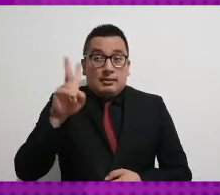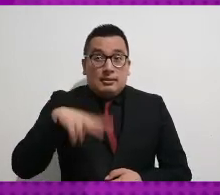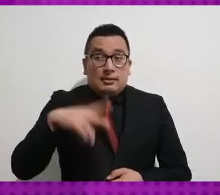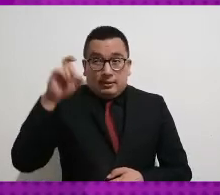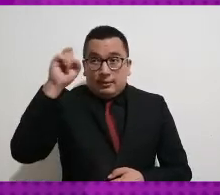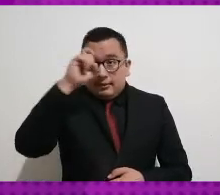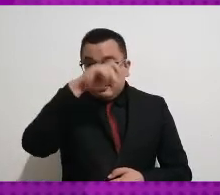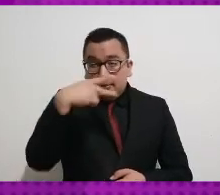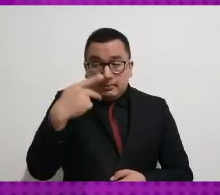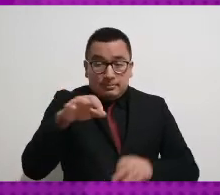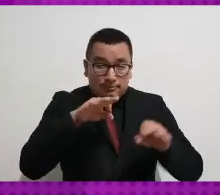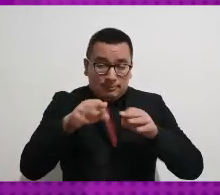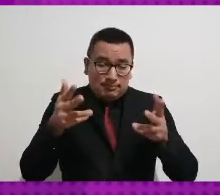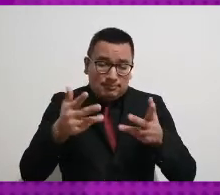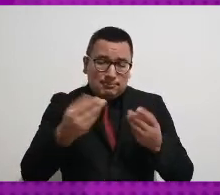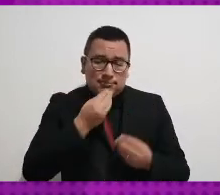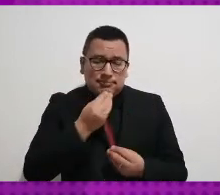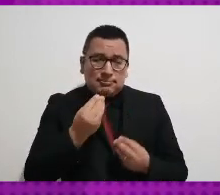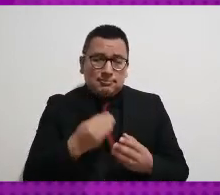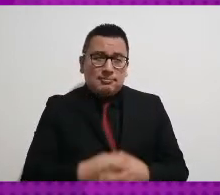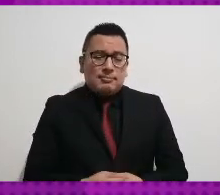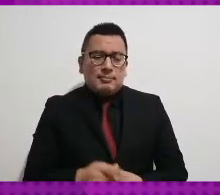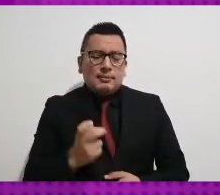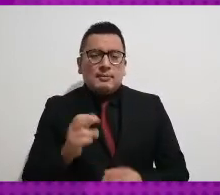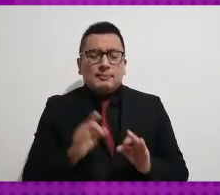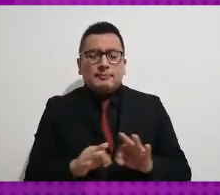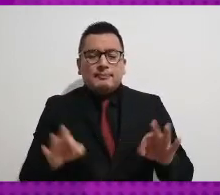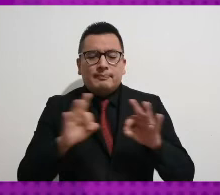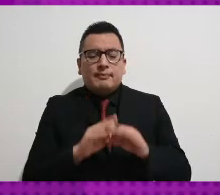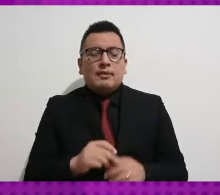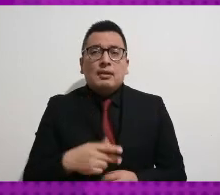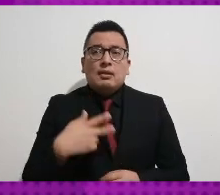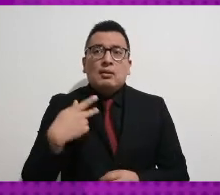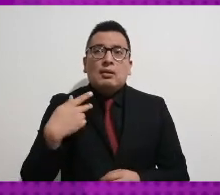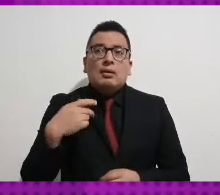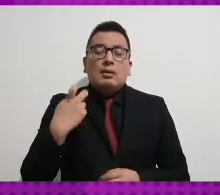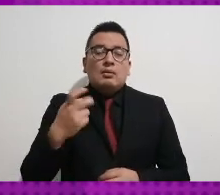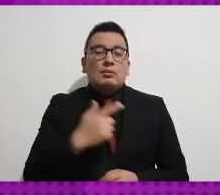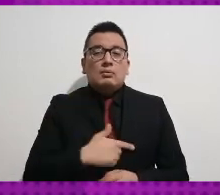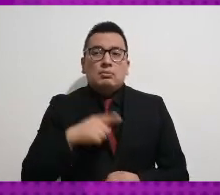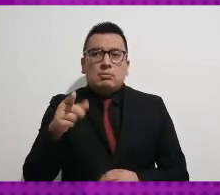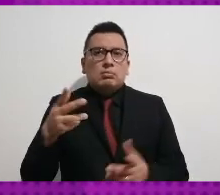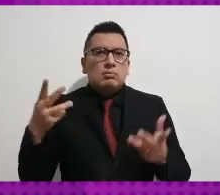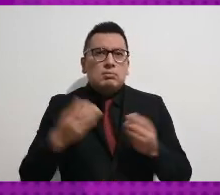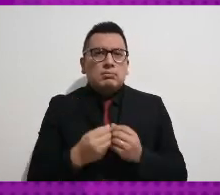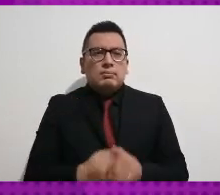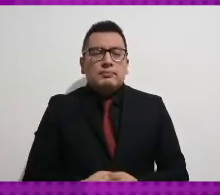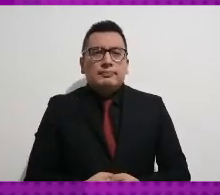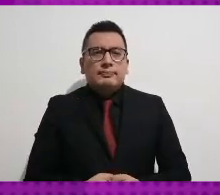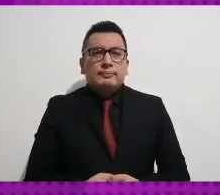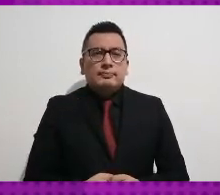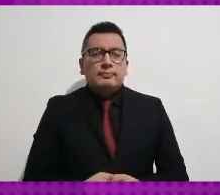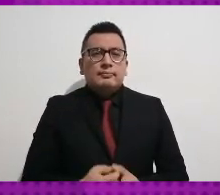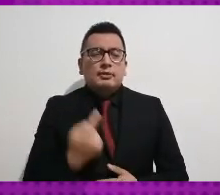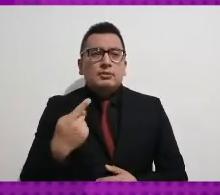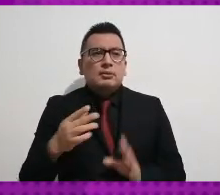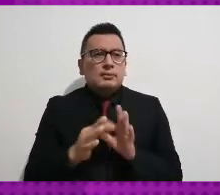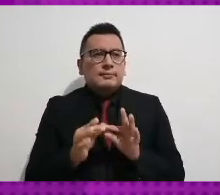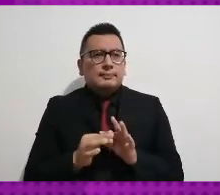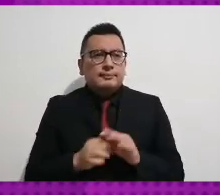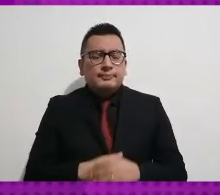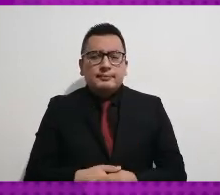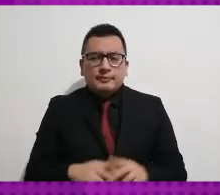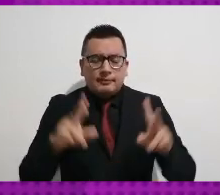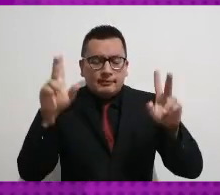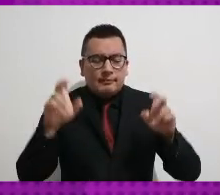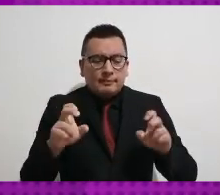complejo, si bien es muy completo, es importante y por eso nos da mucho gusto tenerles aquí con nosotros en la urna, socializar este